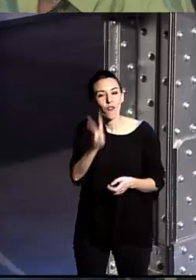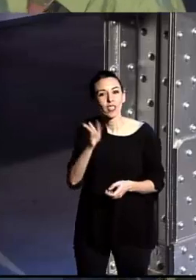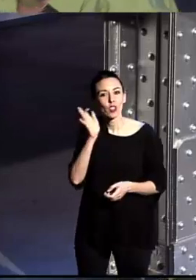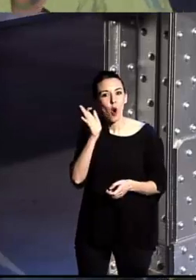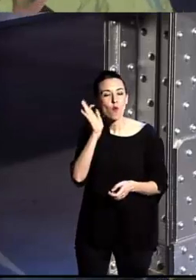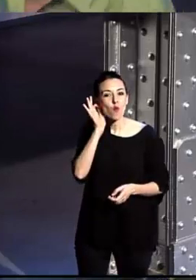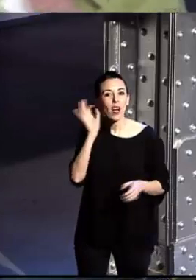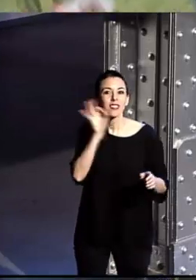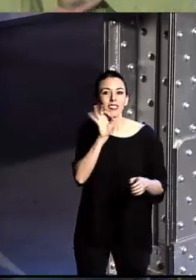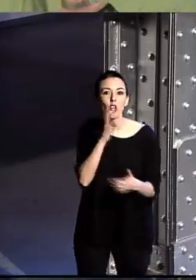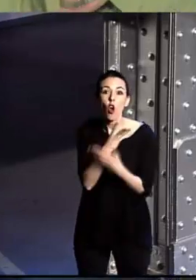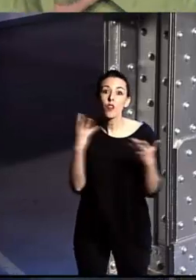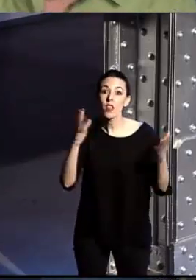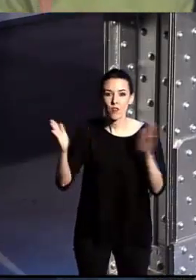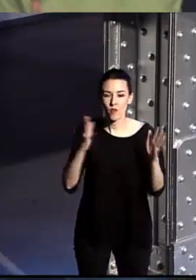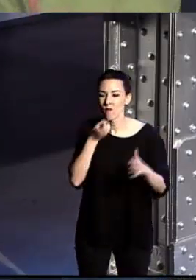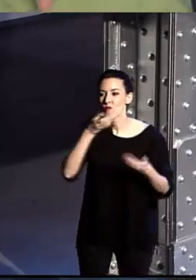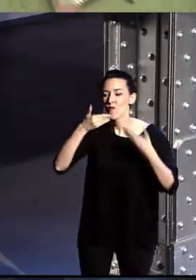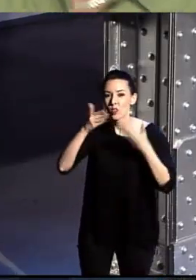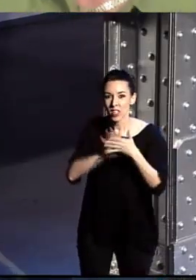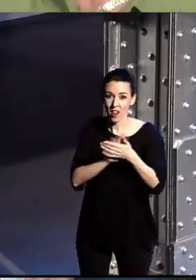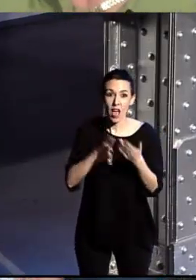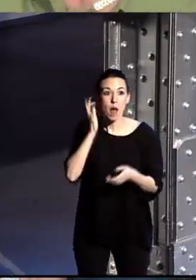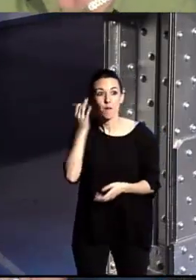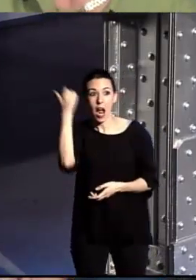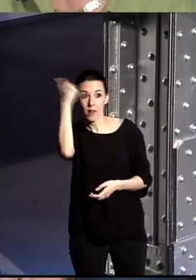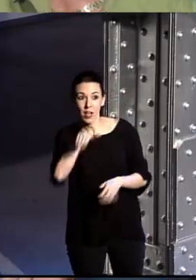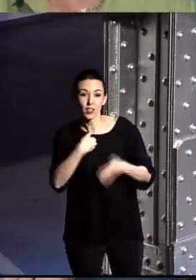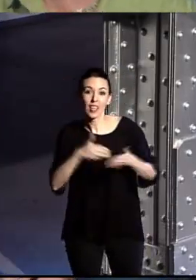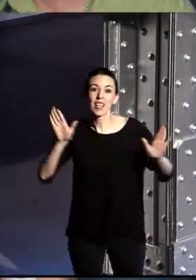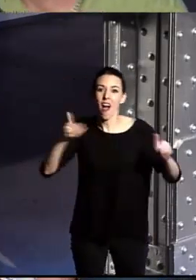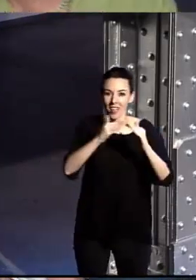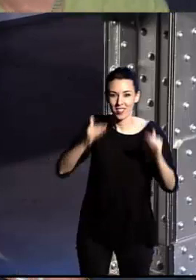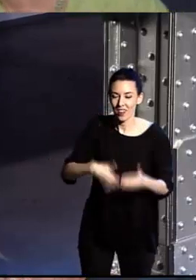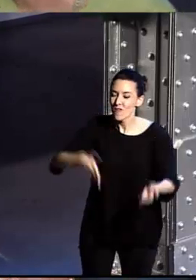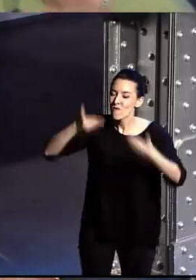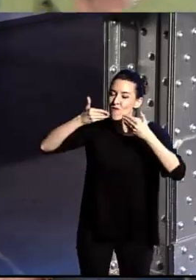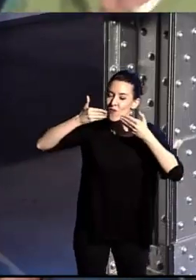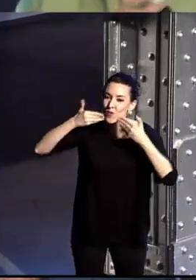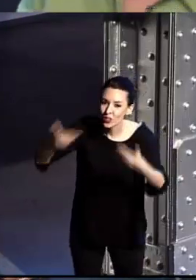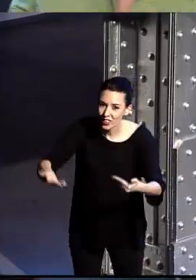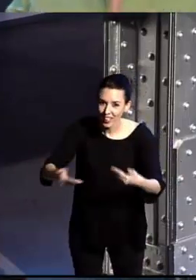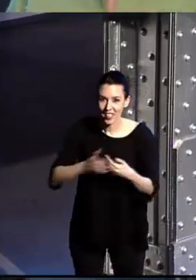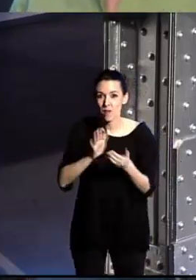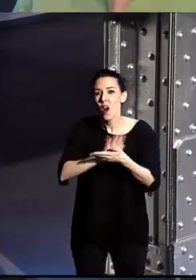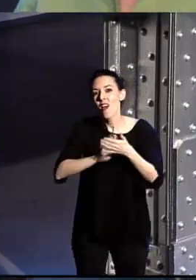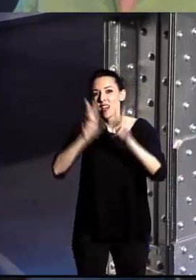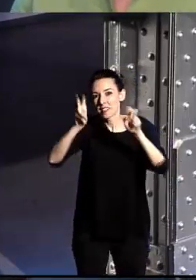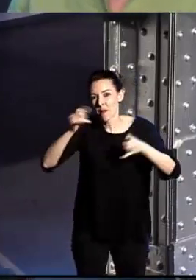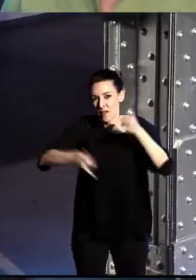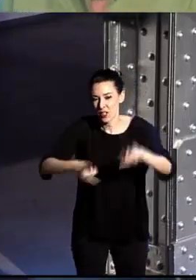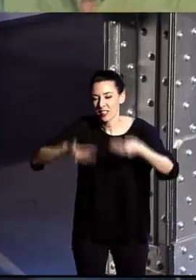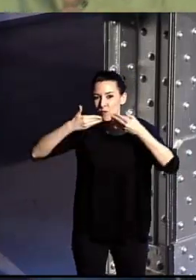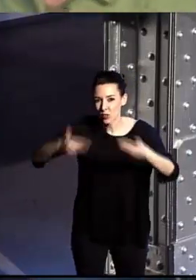mujer del siglo XIX. Pues muchas gracias por hablarnos de bicicletas. De la marimacho al ángel del hogar. Muchas gracias por hablarnos de bicicletas, María. Muchas